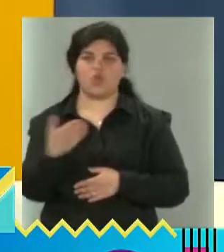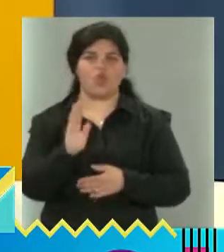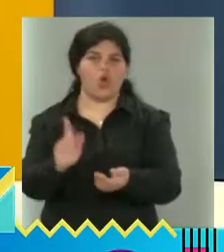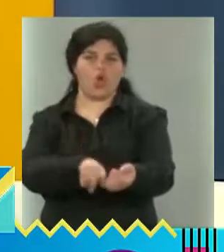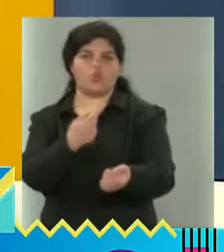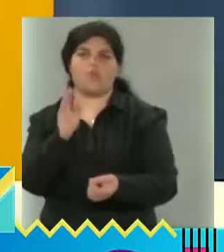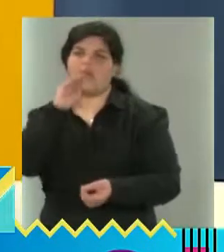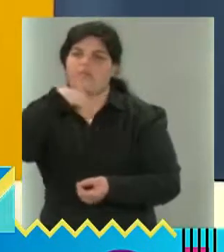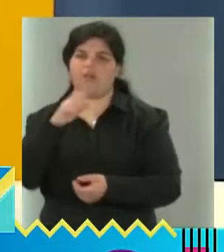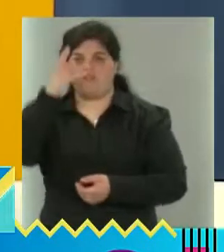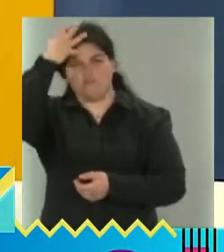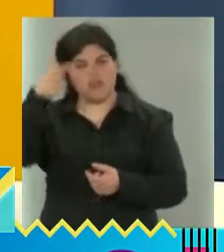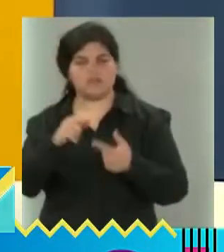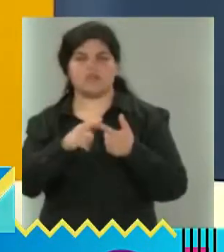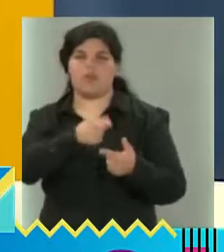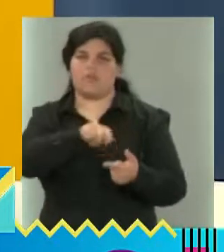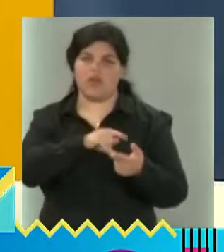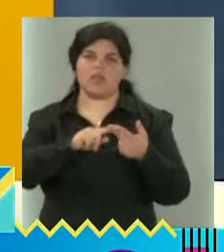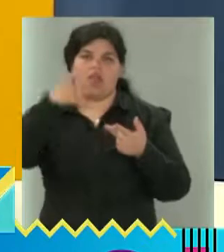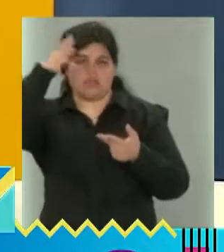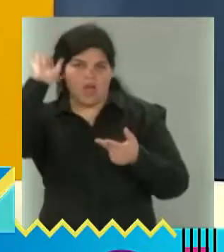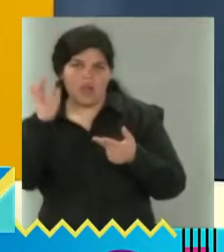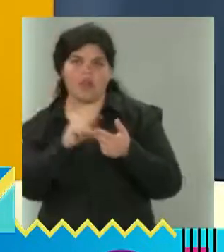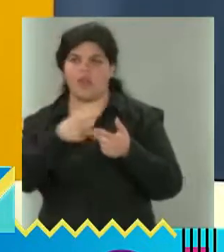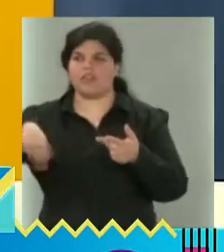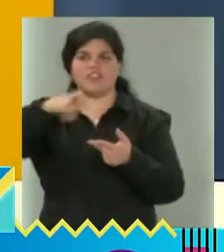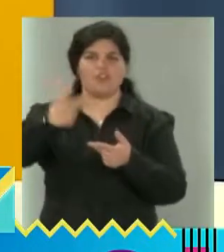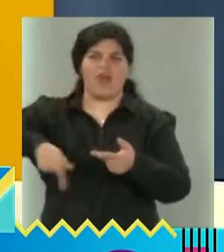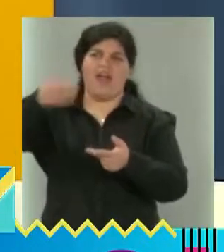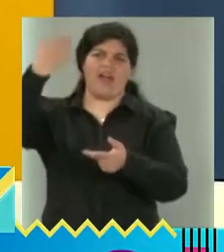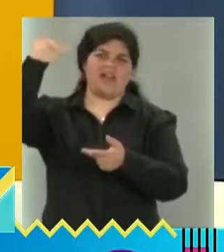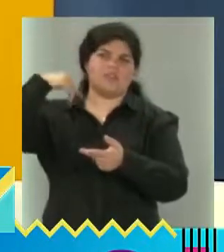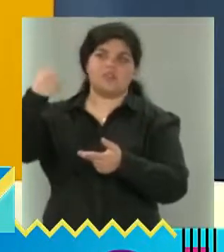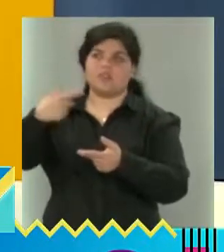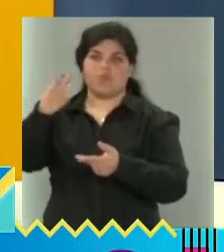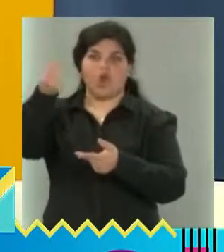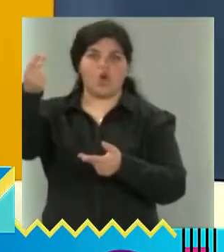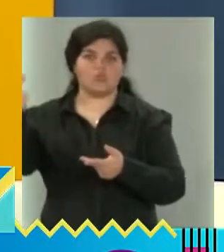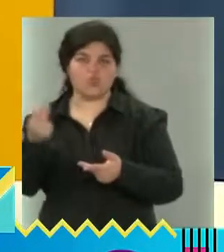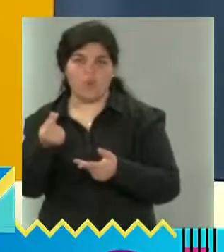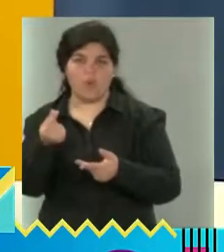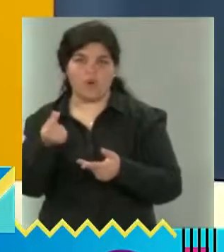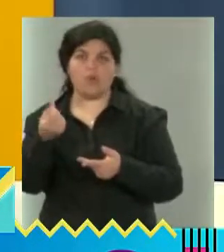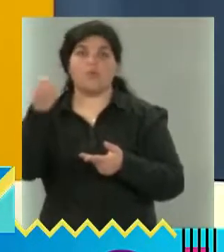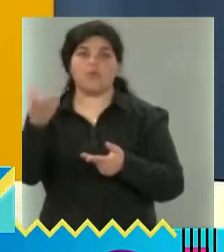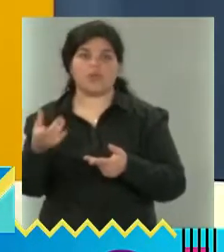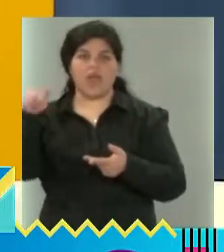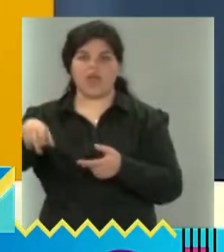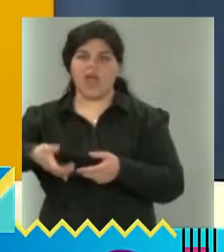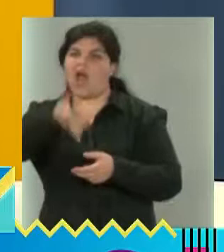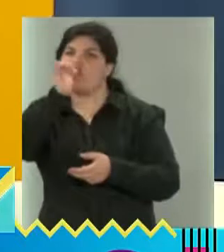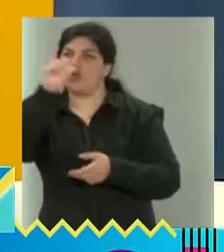como Francia, España, Italia, los países históricamente consumidores, cae el consumo por un menor consumo de alcohol y sobre